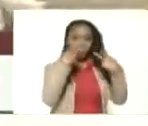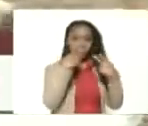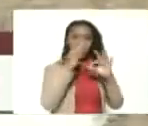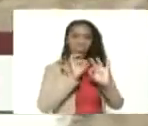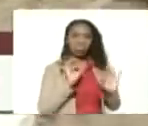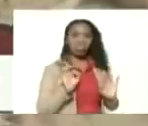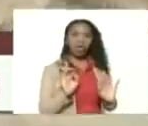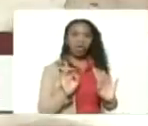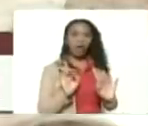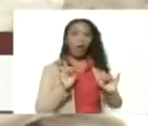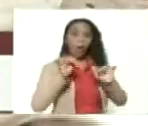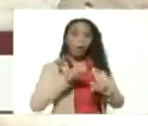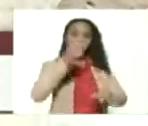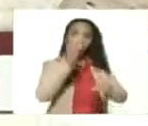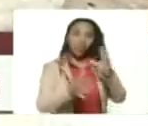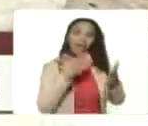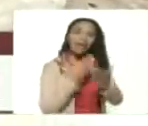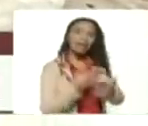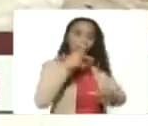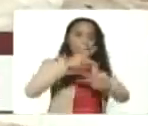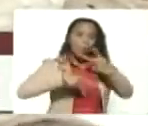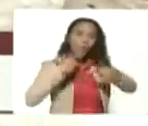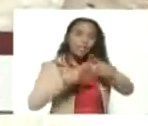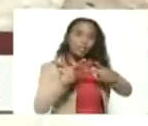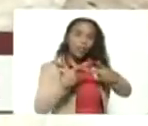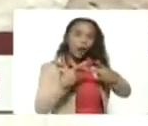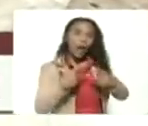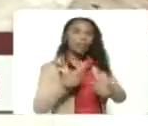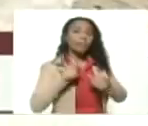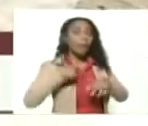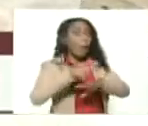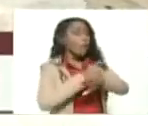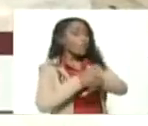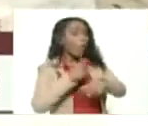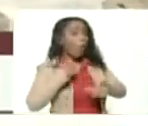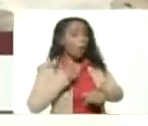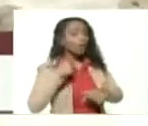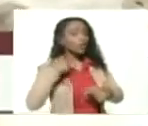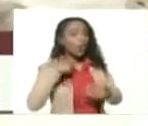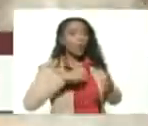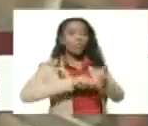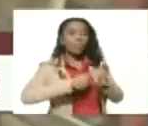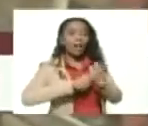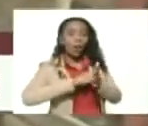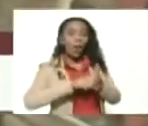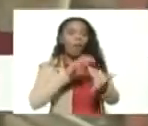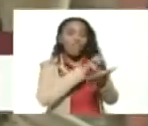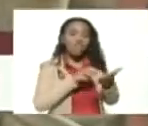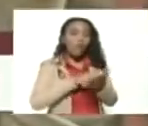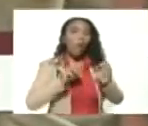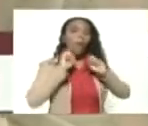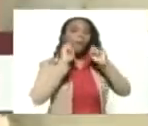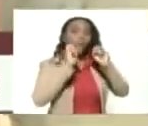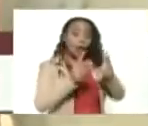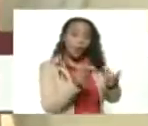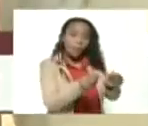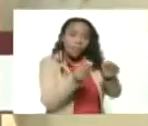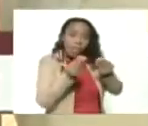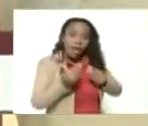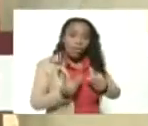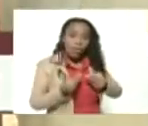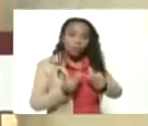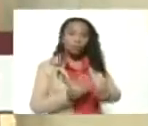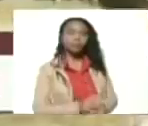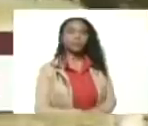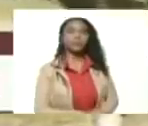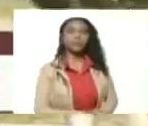pues, gracias a la política, al gobierno, hoy soy técnico agropecuario, con las oportunidades que me han dado,